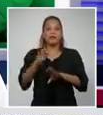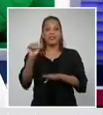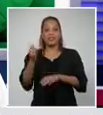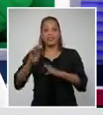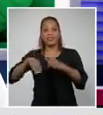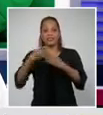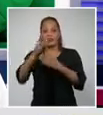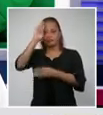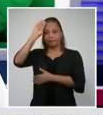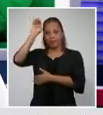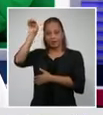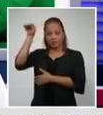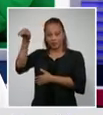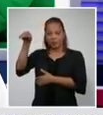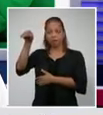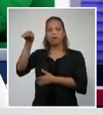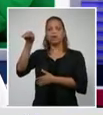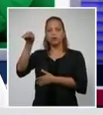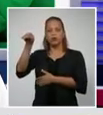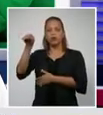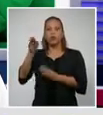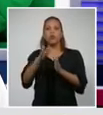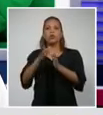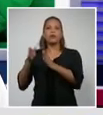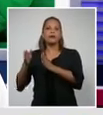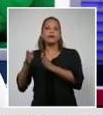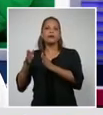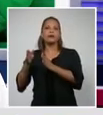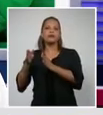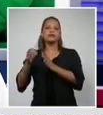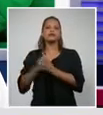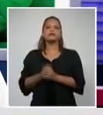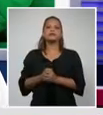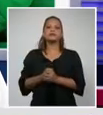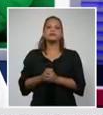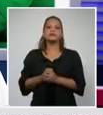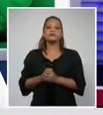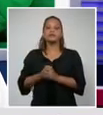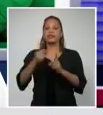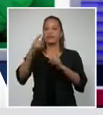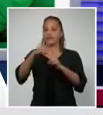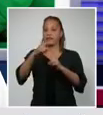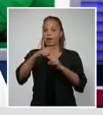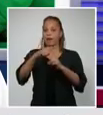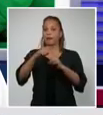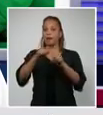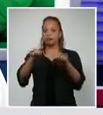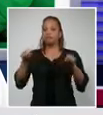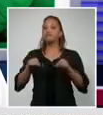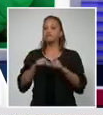ingreso, una parte de ellos en terapia